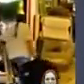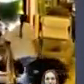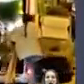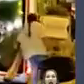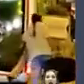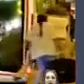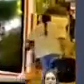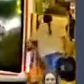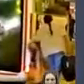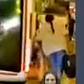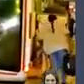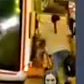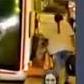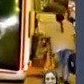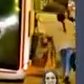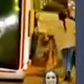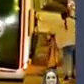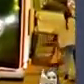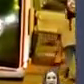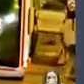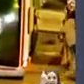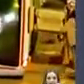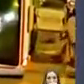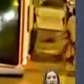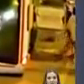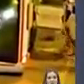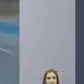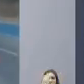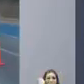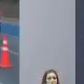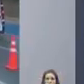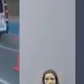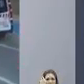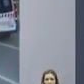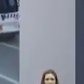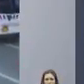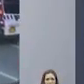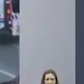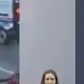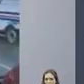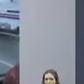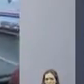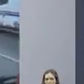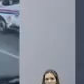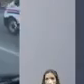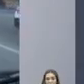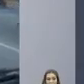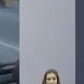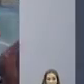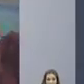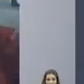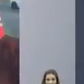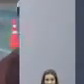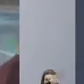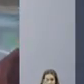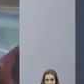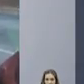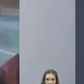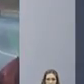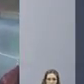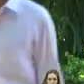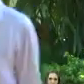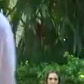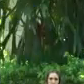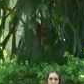de las casetas de lo que era este peaje de Niquía, ocasionando su volcamiento. Nosotros seguiremos atentos al desarrollo y a la evolución de la